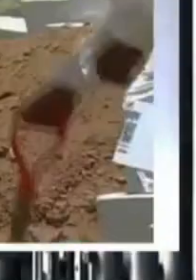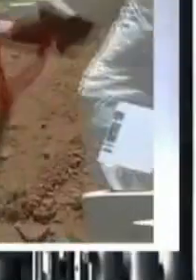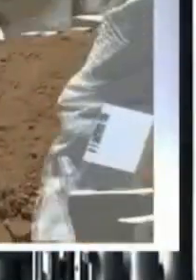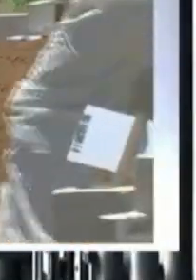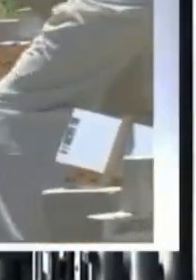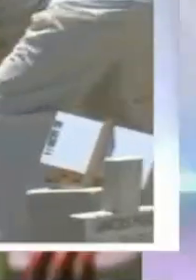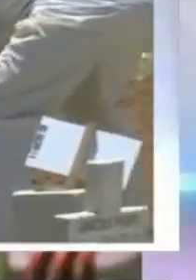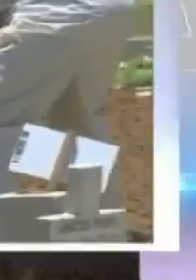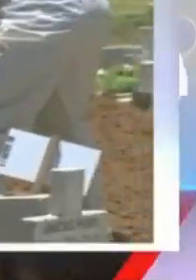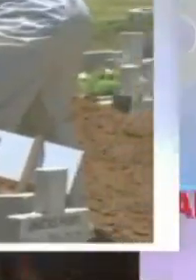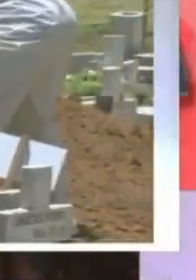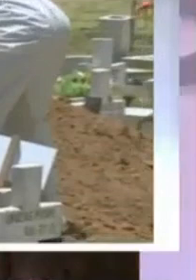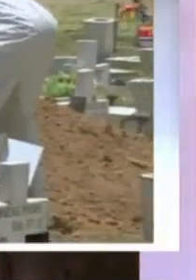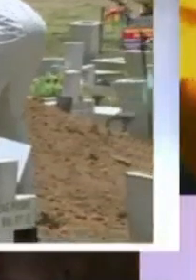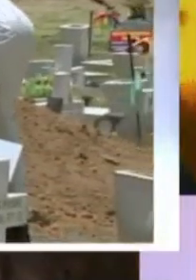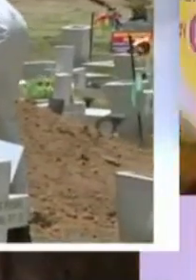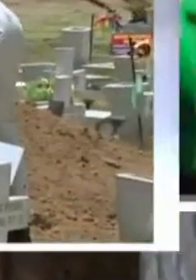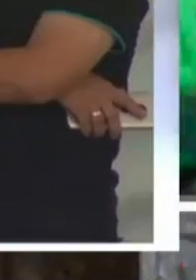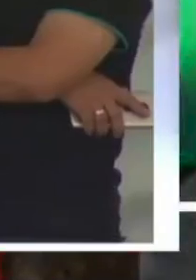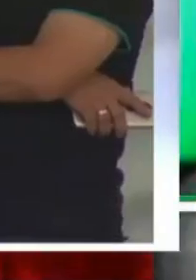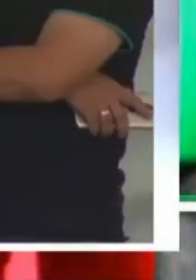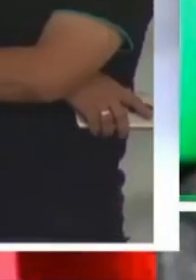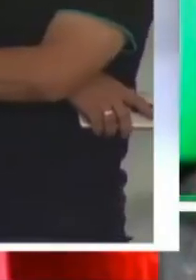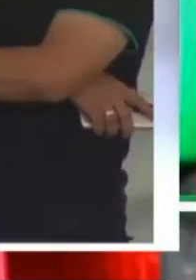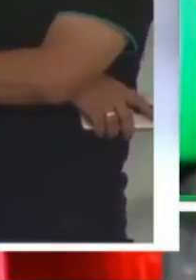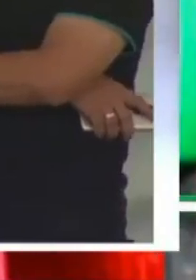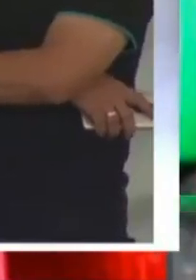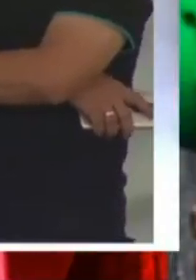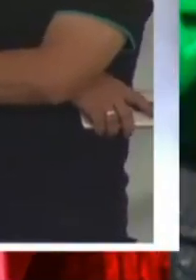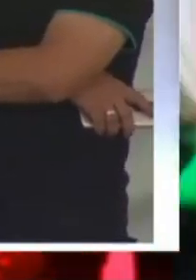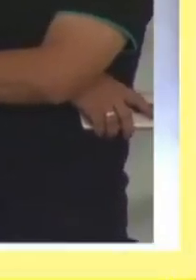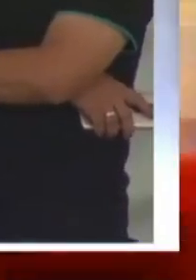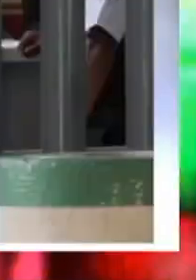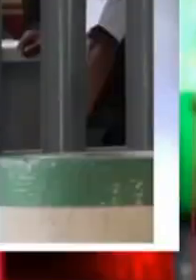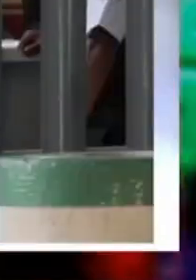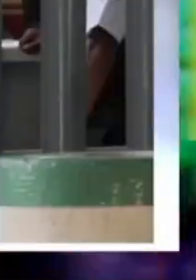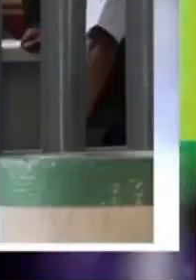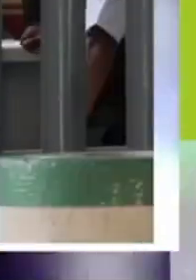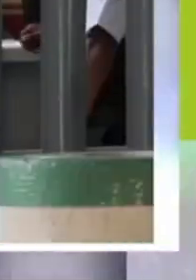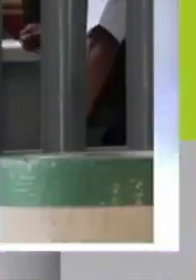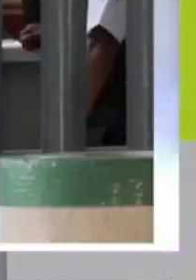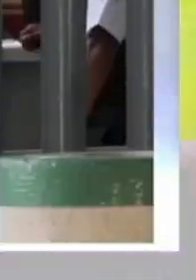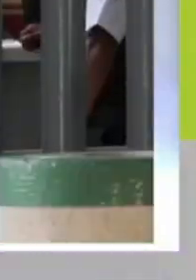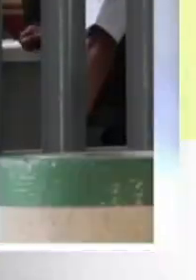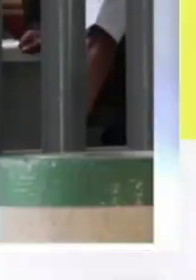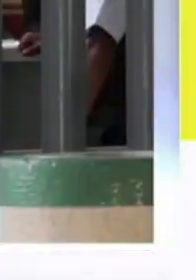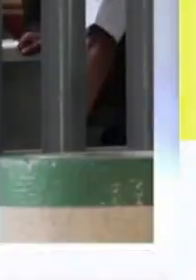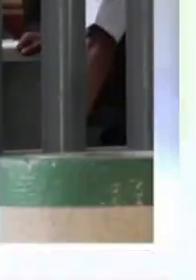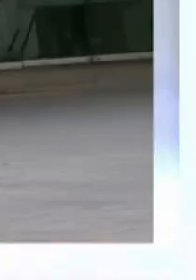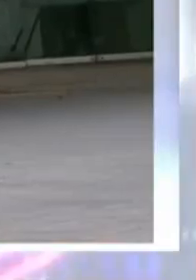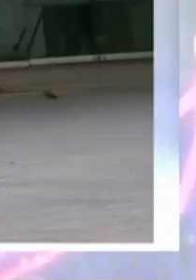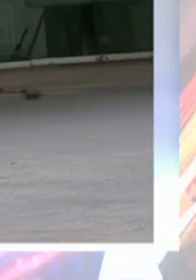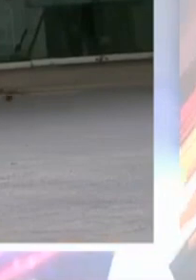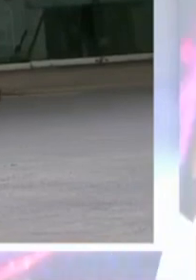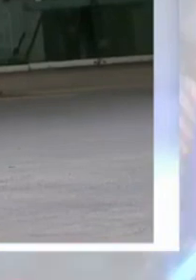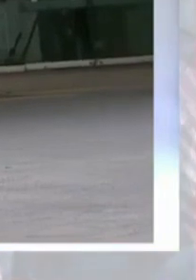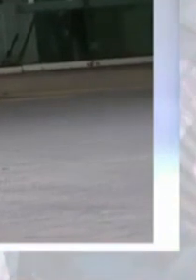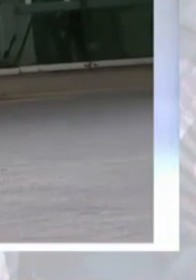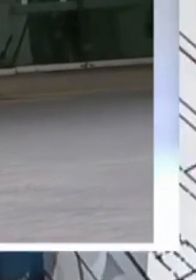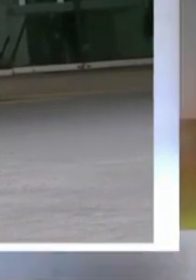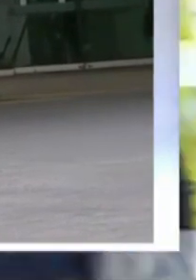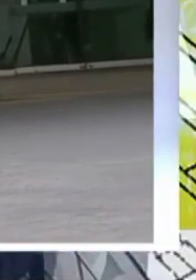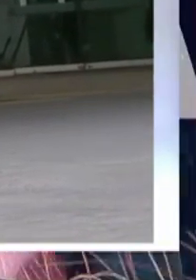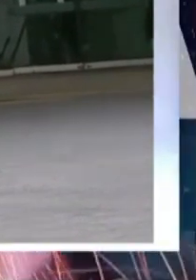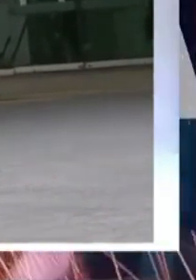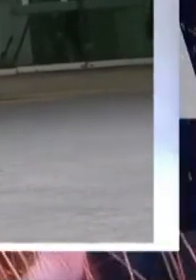hospitalizaciones y las defunciones. La curva epidémica, dijo, está en un lugar muy alto y se ve una tendencia sostenida a